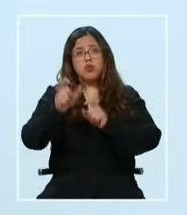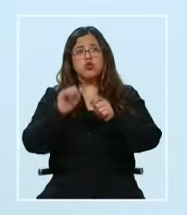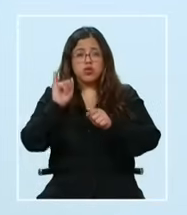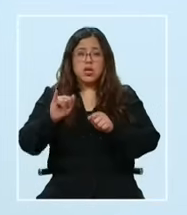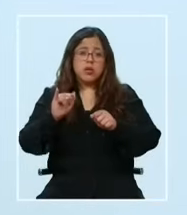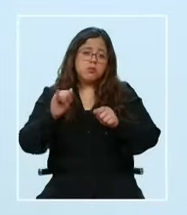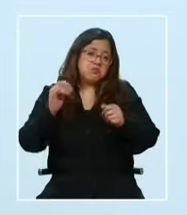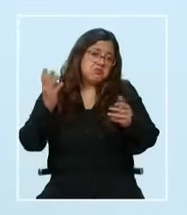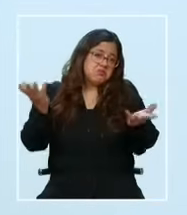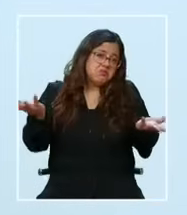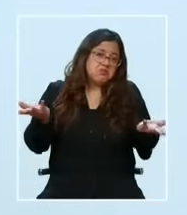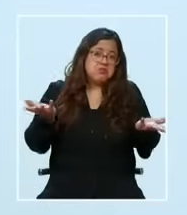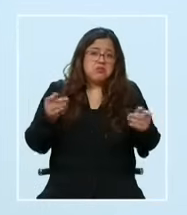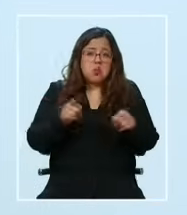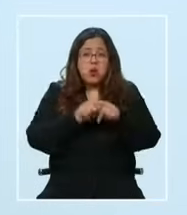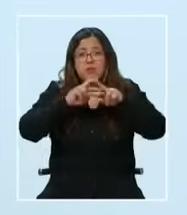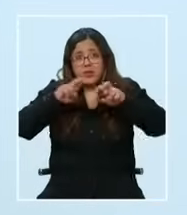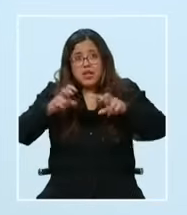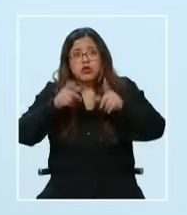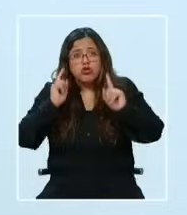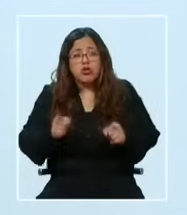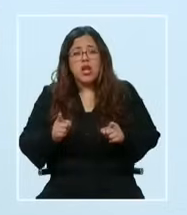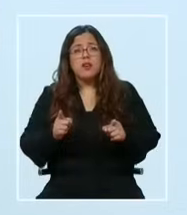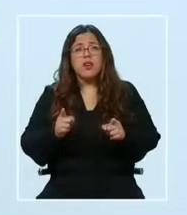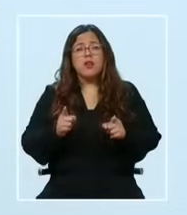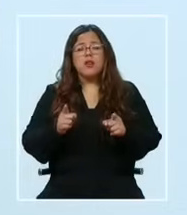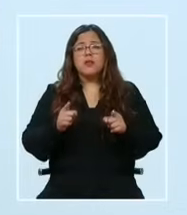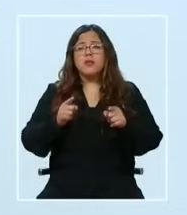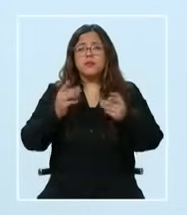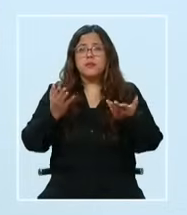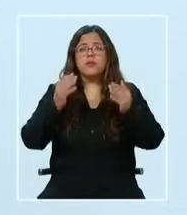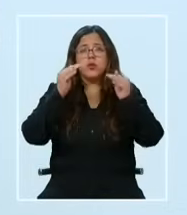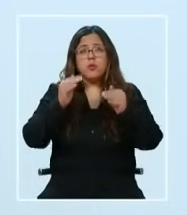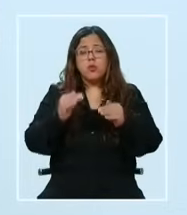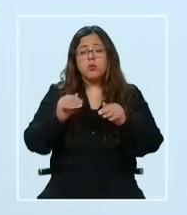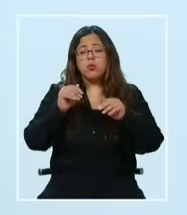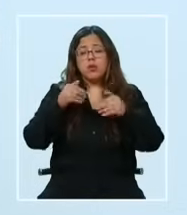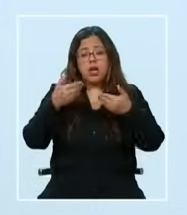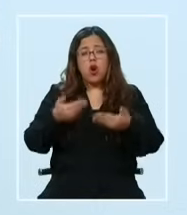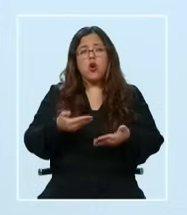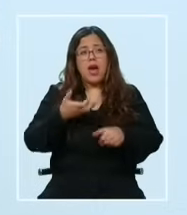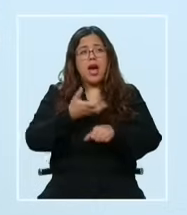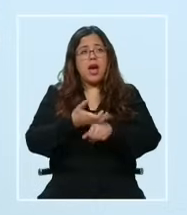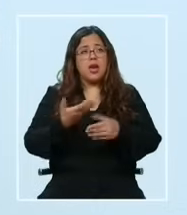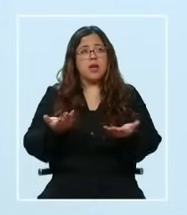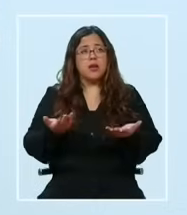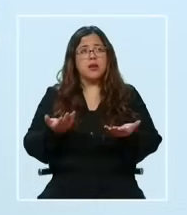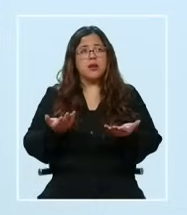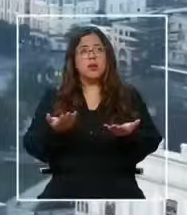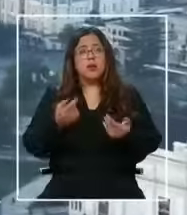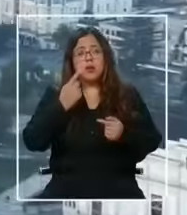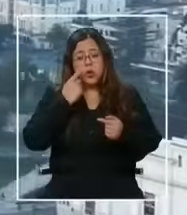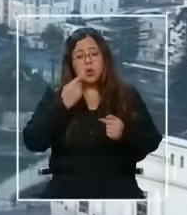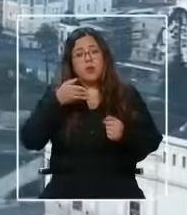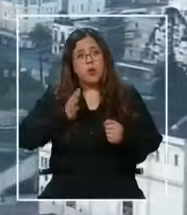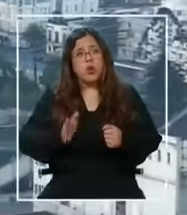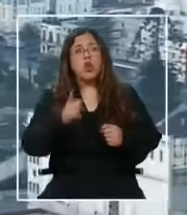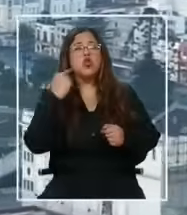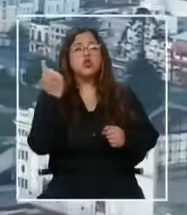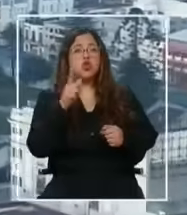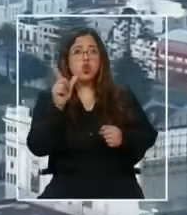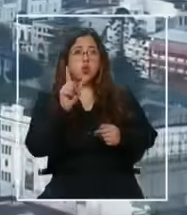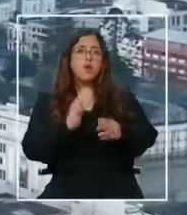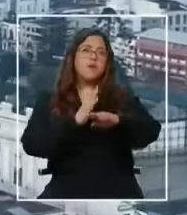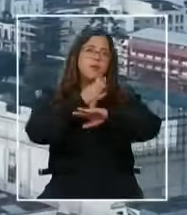la investigación y llegaremos a un punto así como llegamos a lo que tenemos hoy día en eso pierdan cuidado Estuvimos este